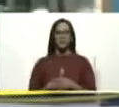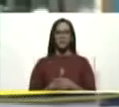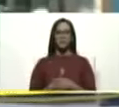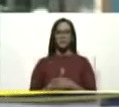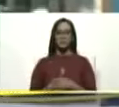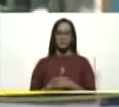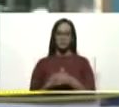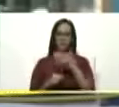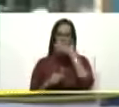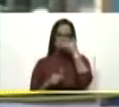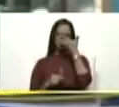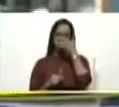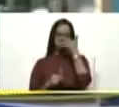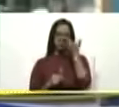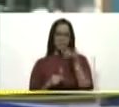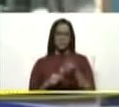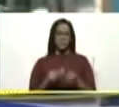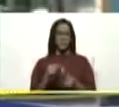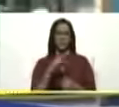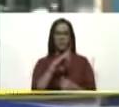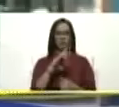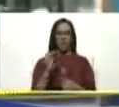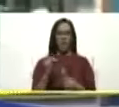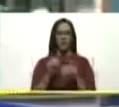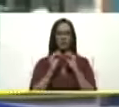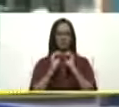Ya no se trata de plagar de miseria, de